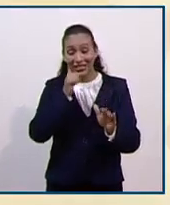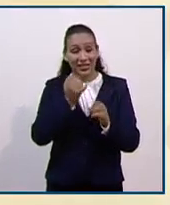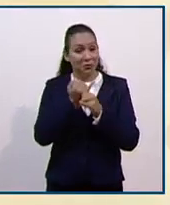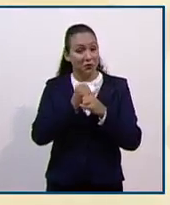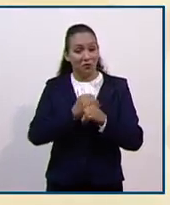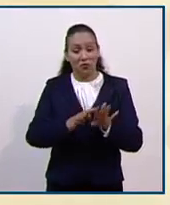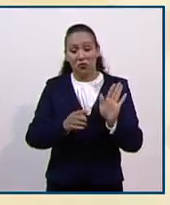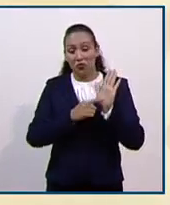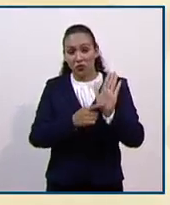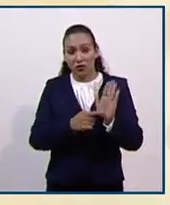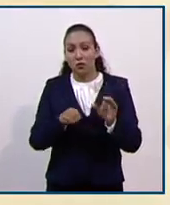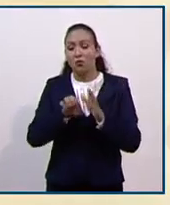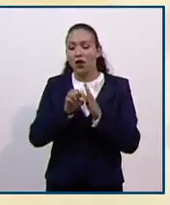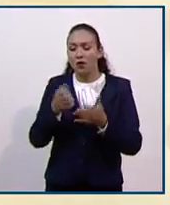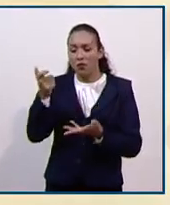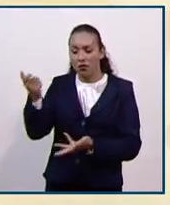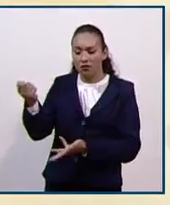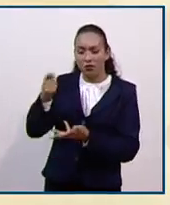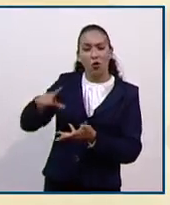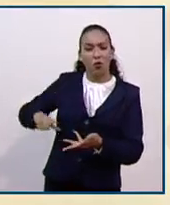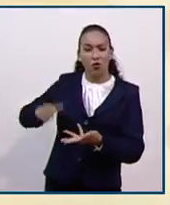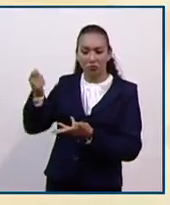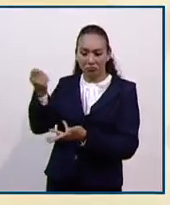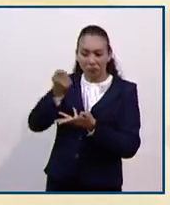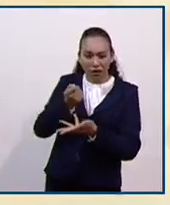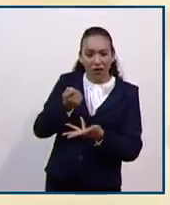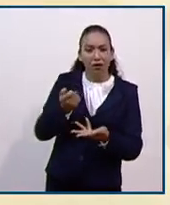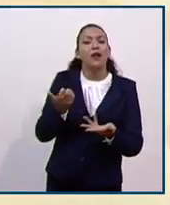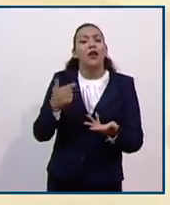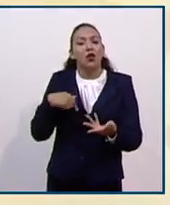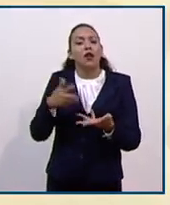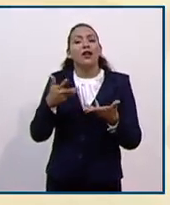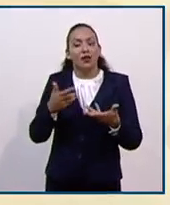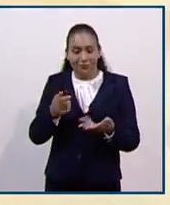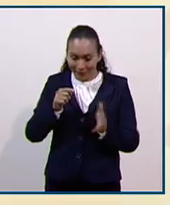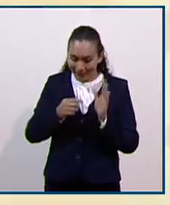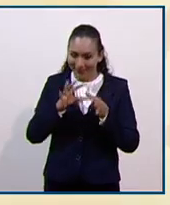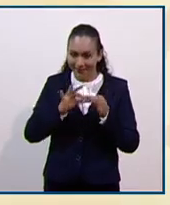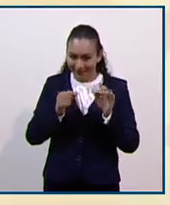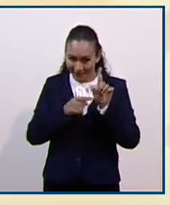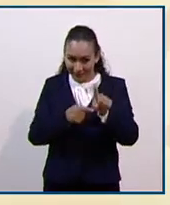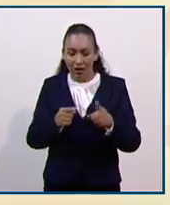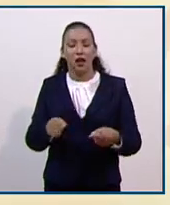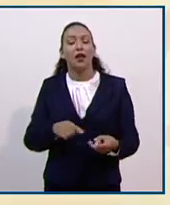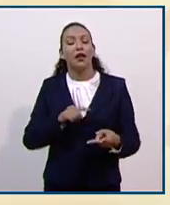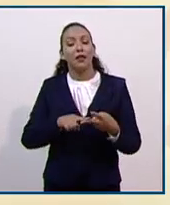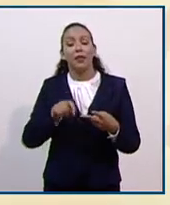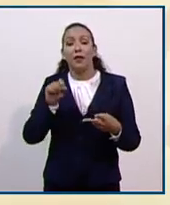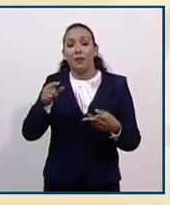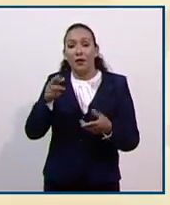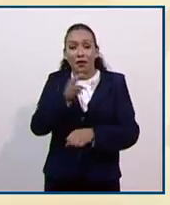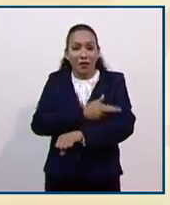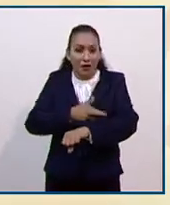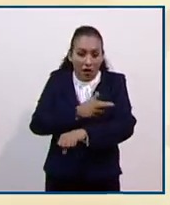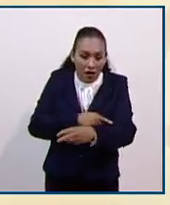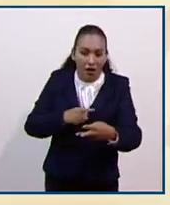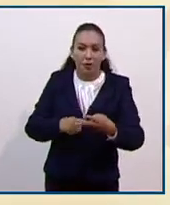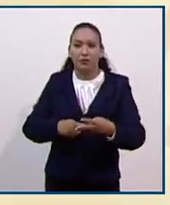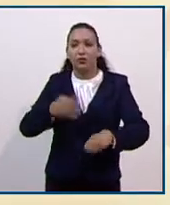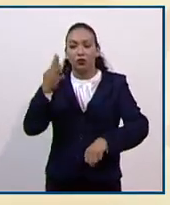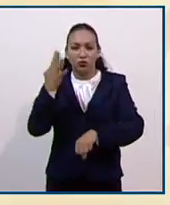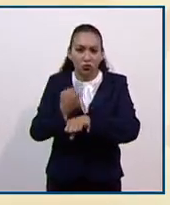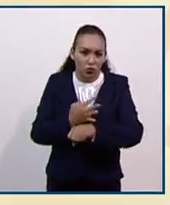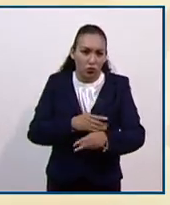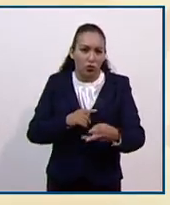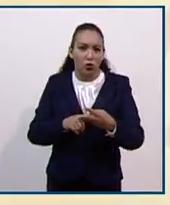hacemos con los recursos que el Estado nos proporciona, de lo que hacemos con nuestros procedimientos y sobre todo que una sanción a un